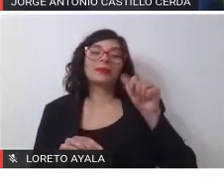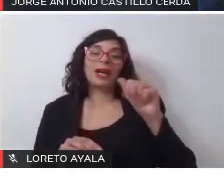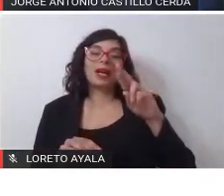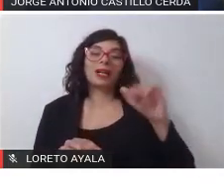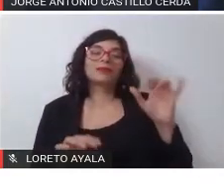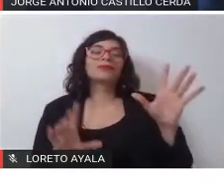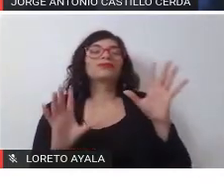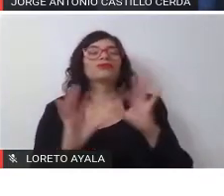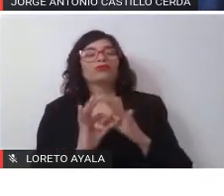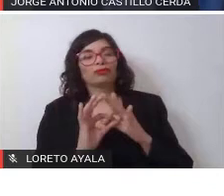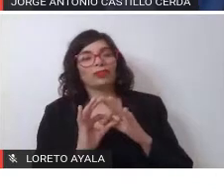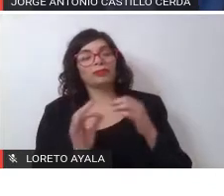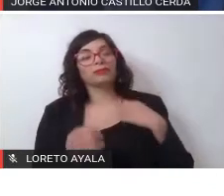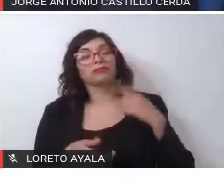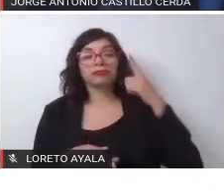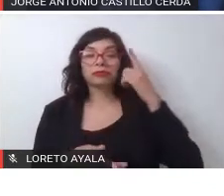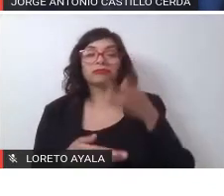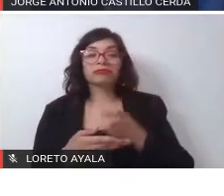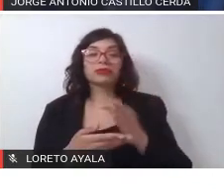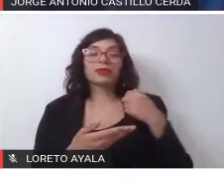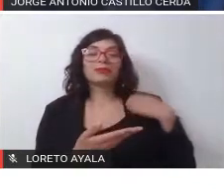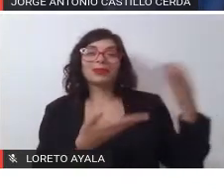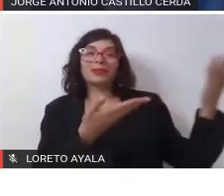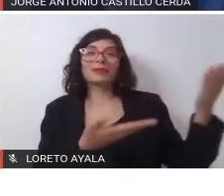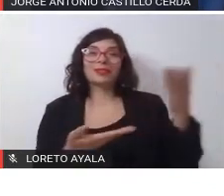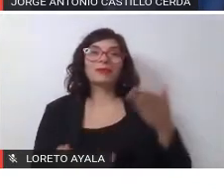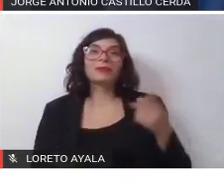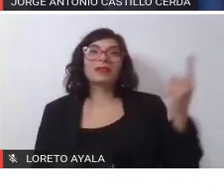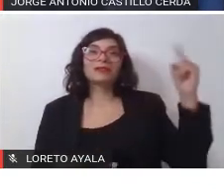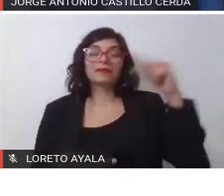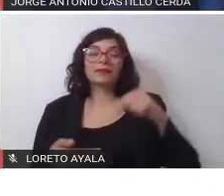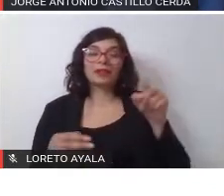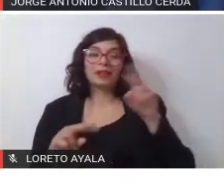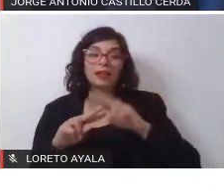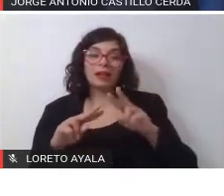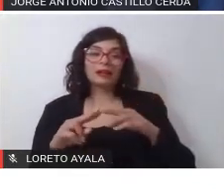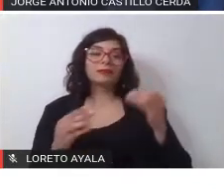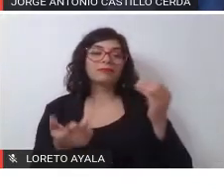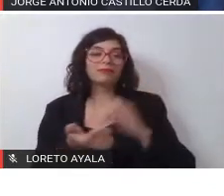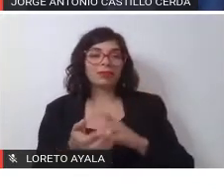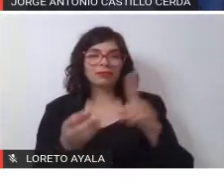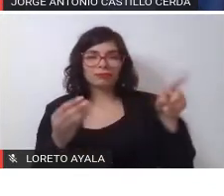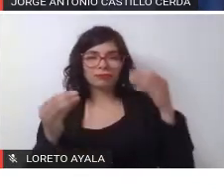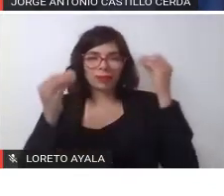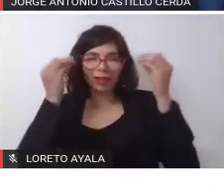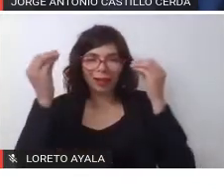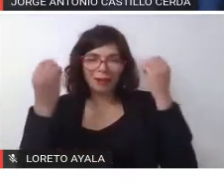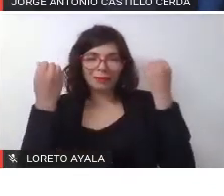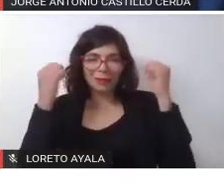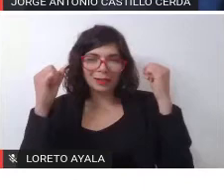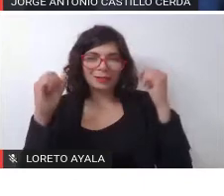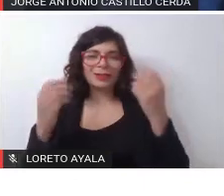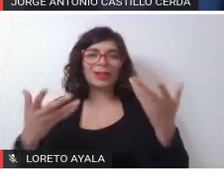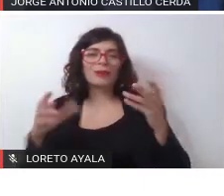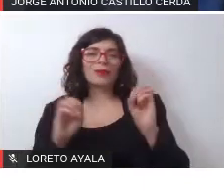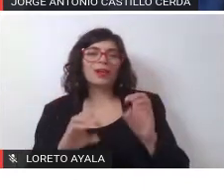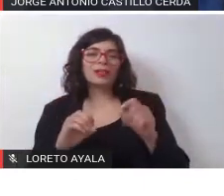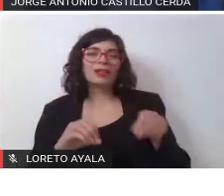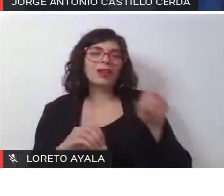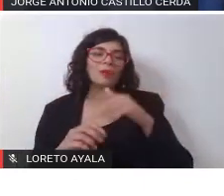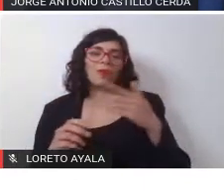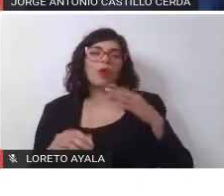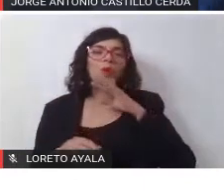la vamos a seguir invitando, yo creo, para que nos siga capacitando y entregando cómo poder usar todas estas